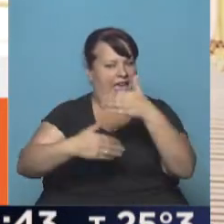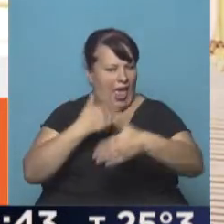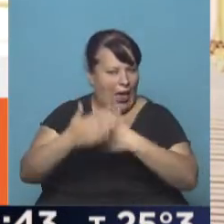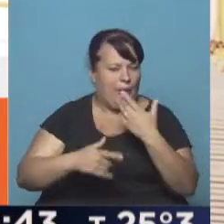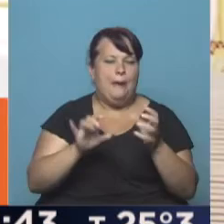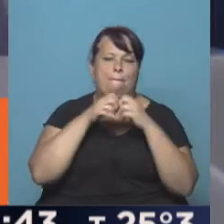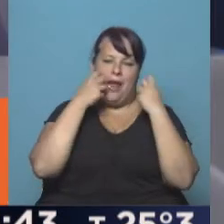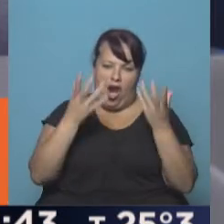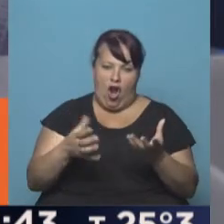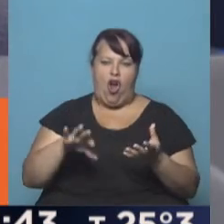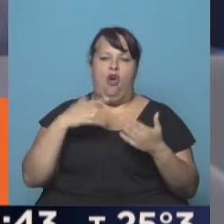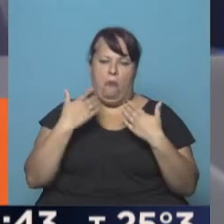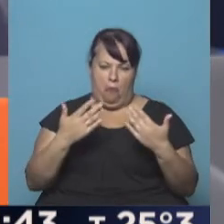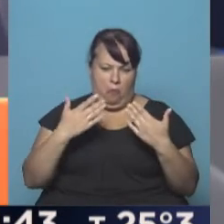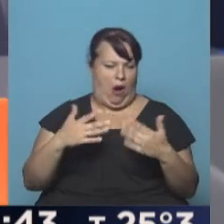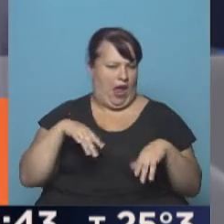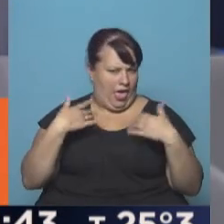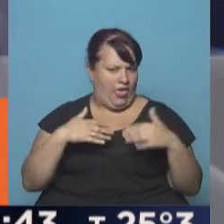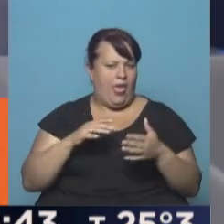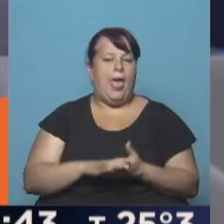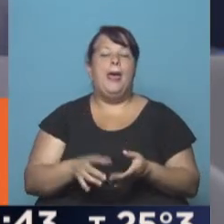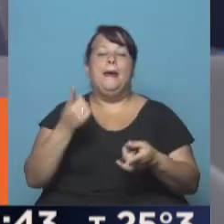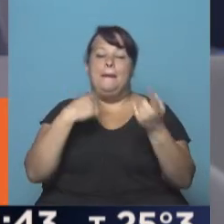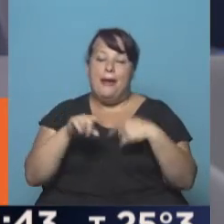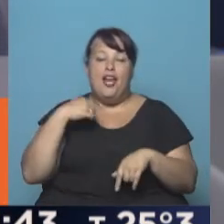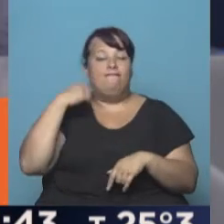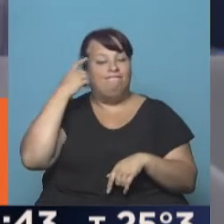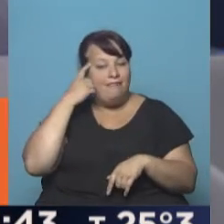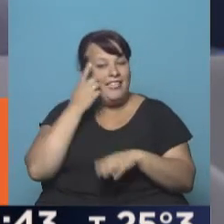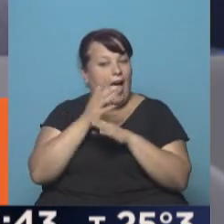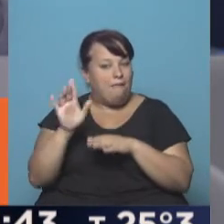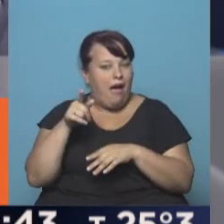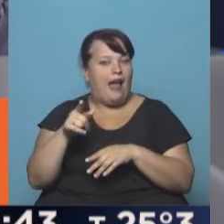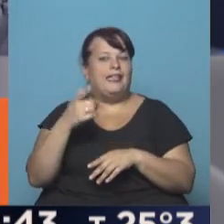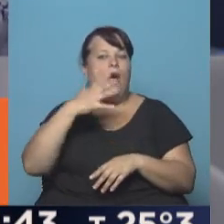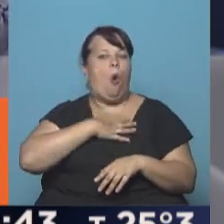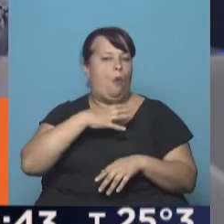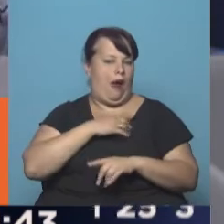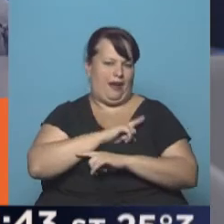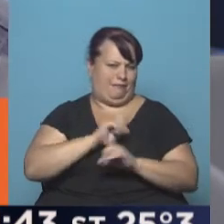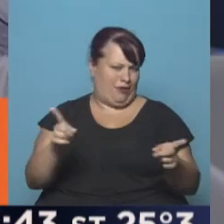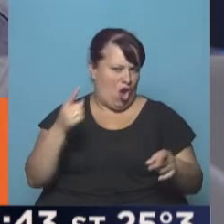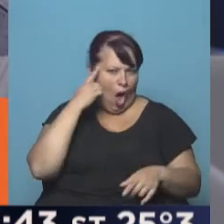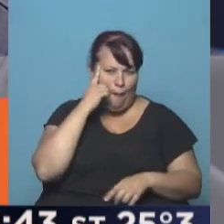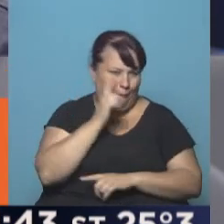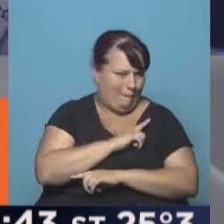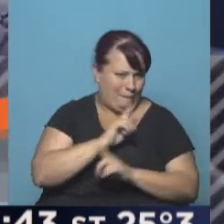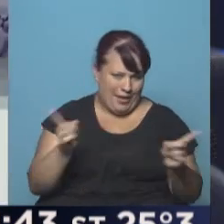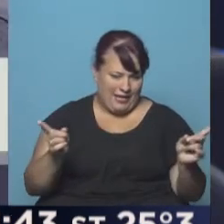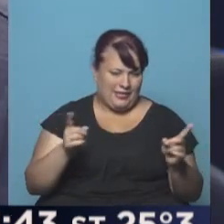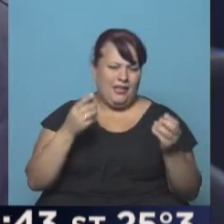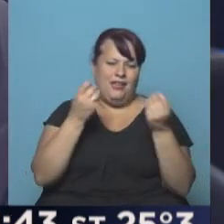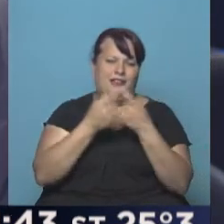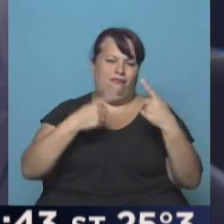tiene que mejorar que tiene unas posibilidades increíbles pero pensamos por otro lado que en humano no deberíamos ni contemplarlo hay